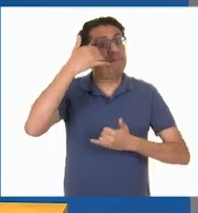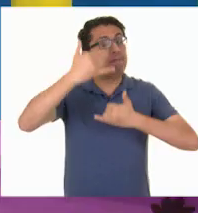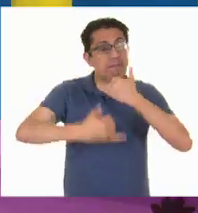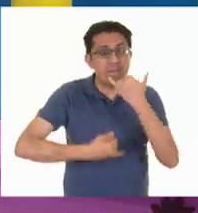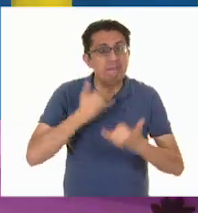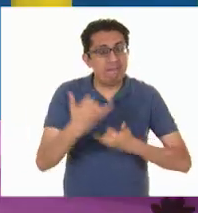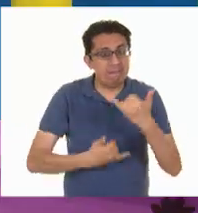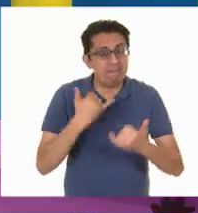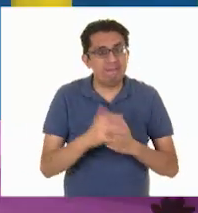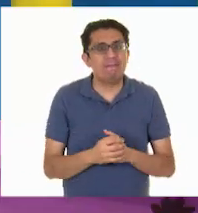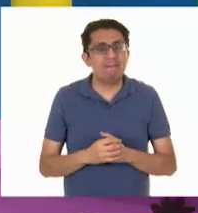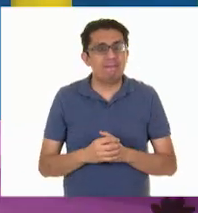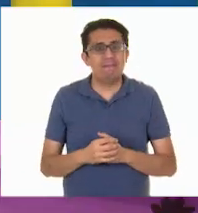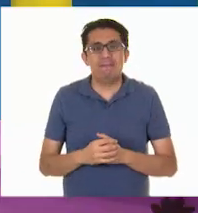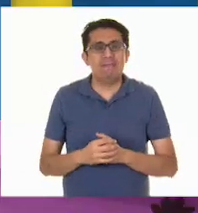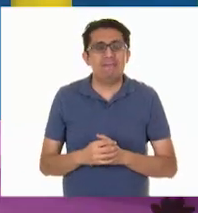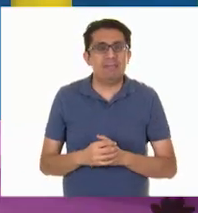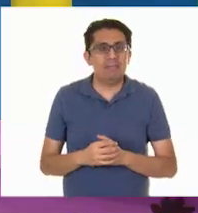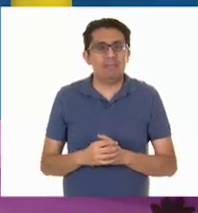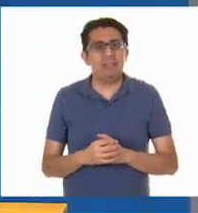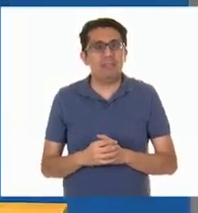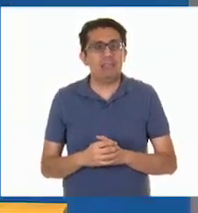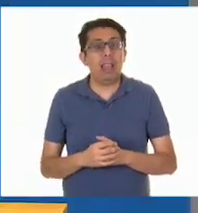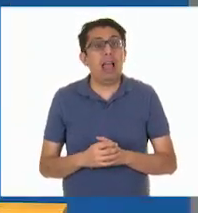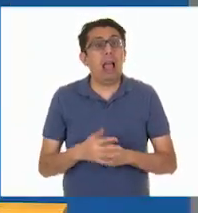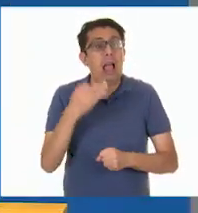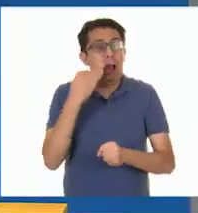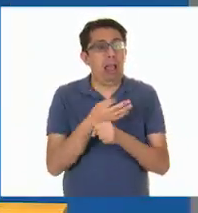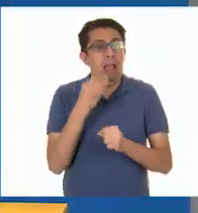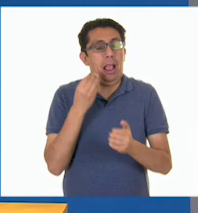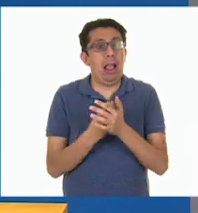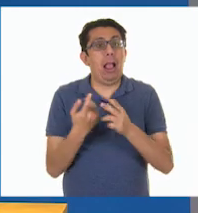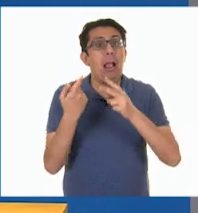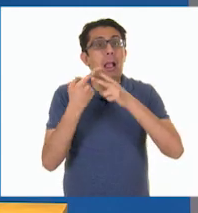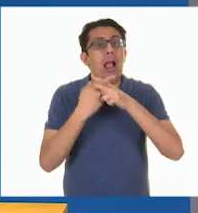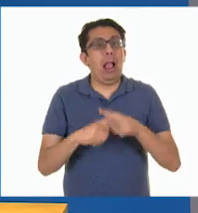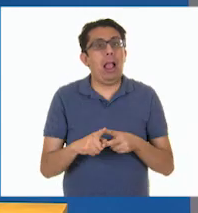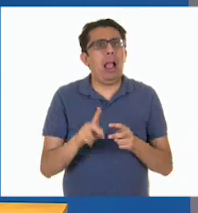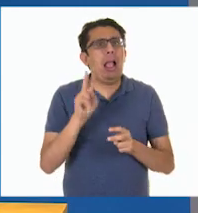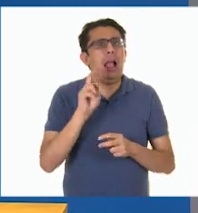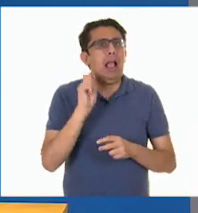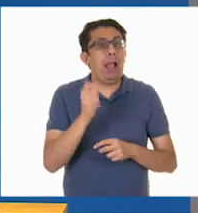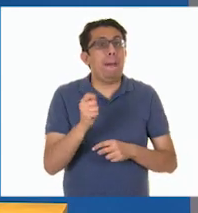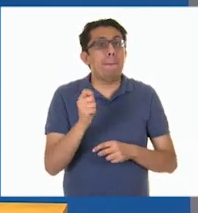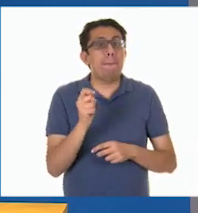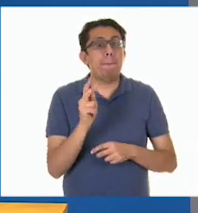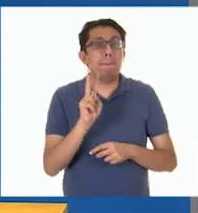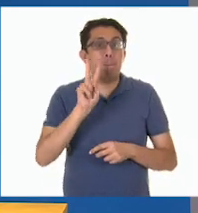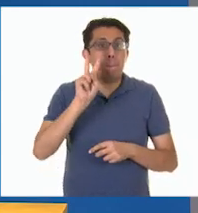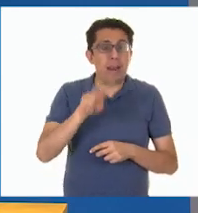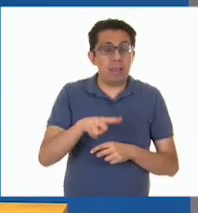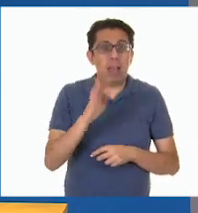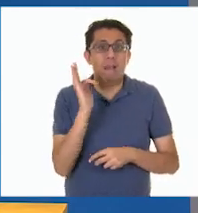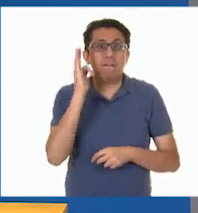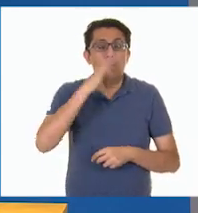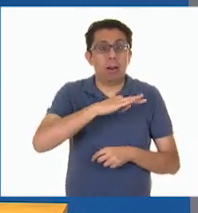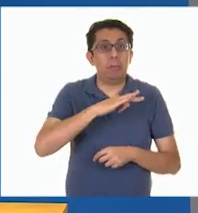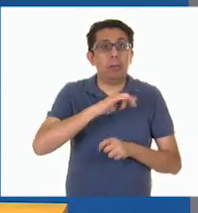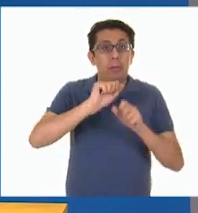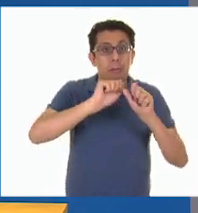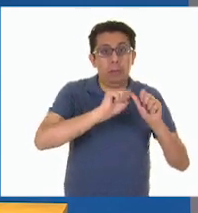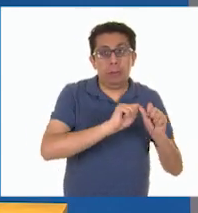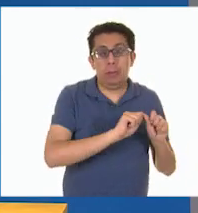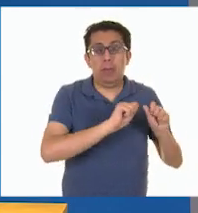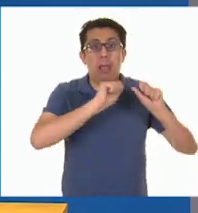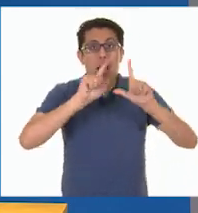a jugar. Muy bien, sí. Ok, esta clase vamos a iniciar con el juego verdadero o falso. En su pantalla van a aparecer algunas